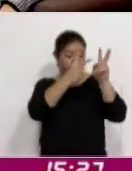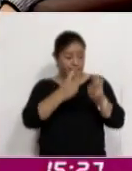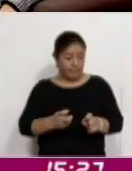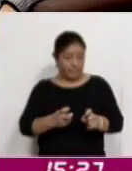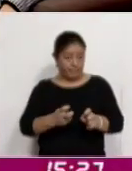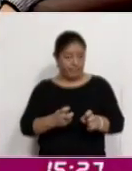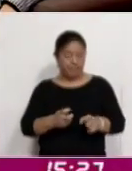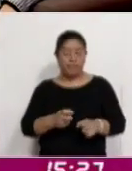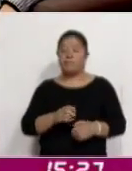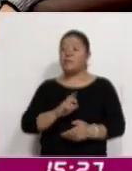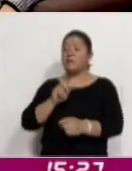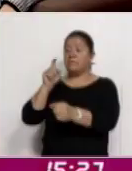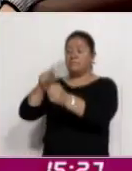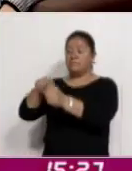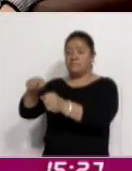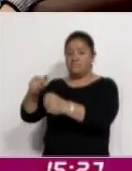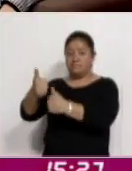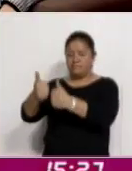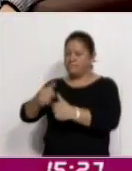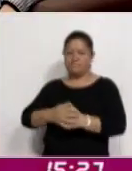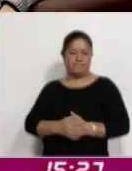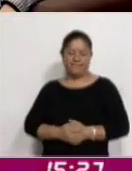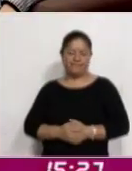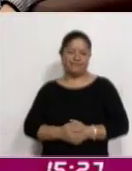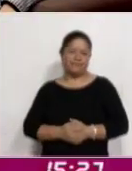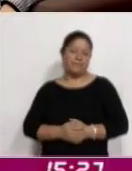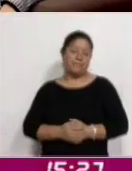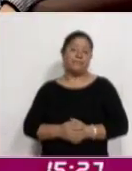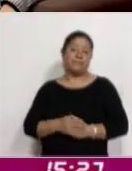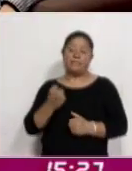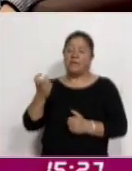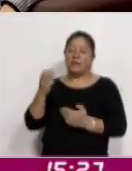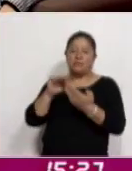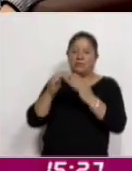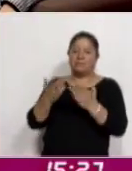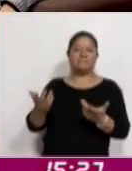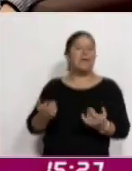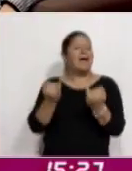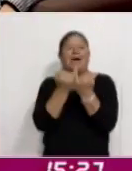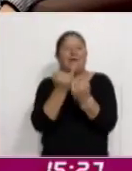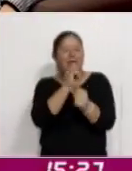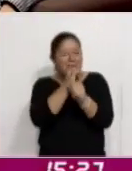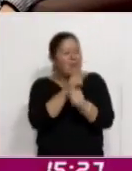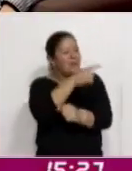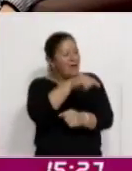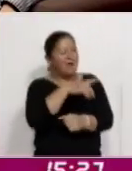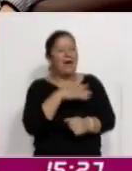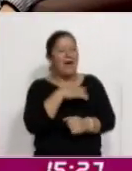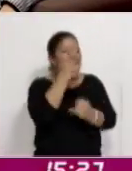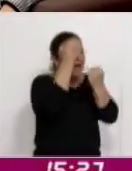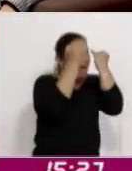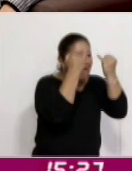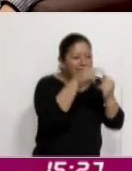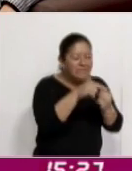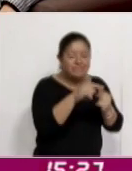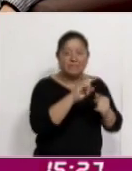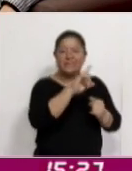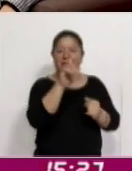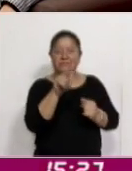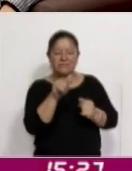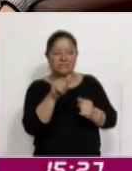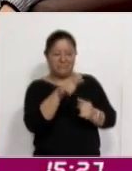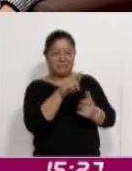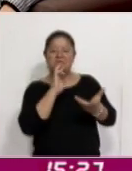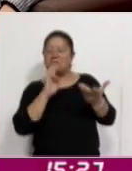era entrar al concurso. Ya fue resultado, ¿no? Como todo investigador, ¿no? Realiza un experimento, pero se da otra